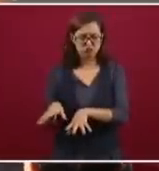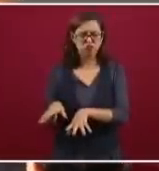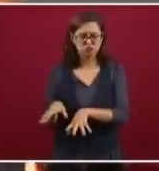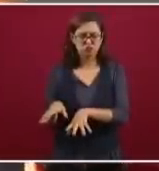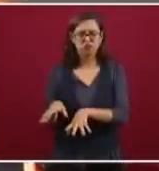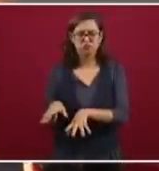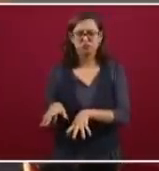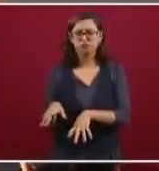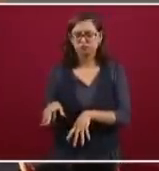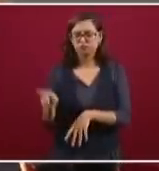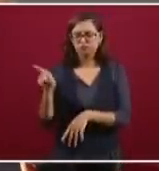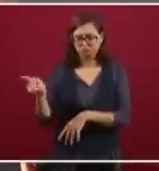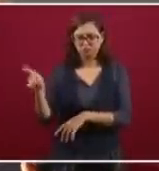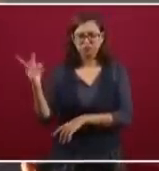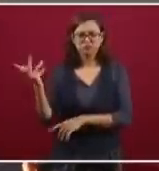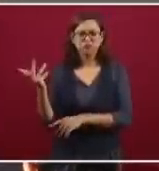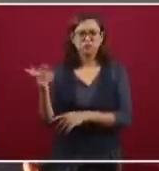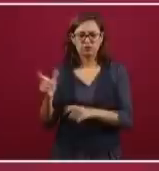1,300. Sí. Nada más